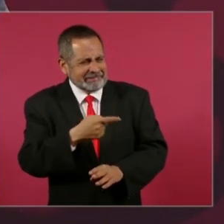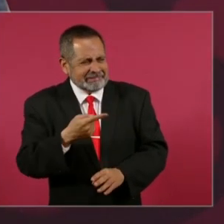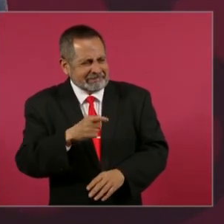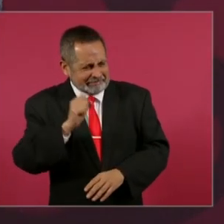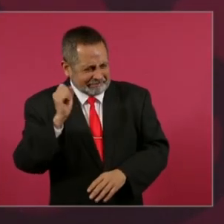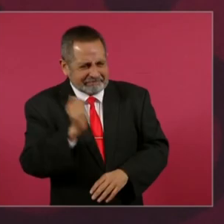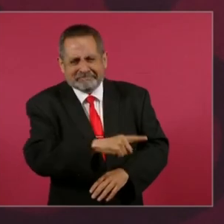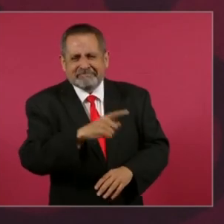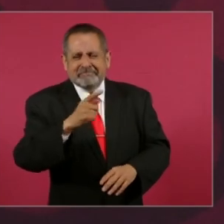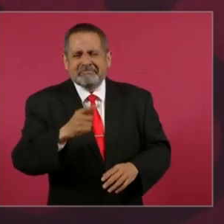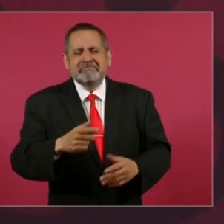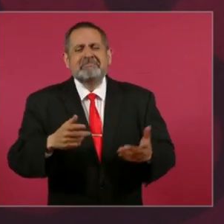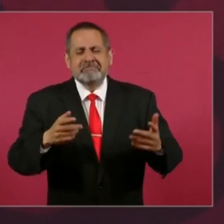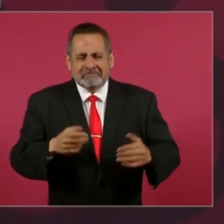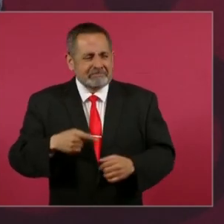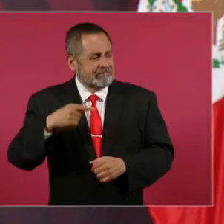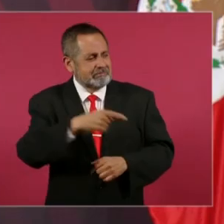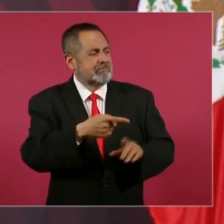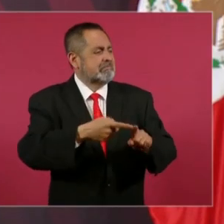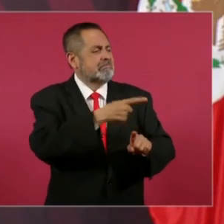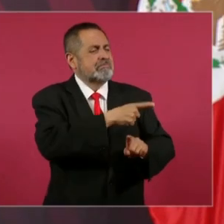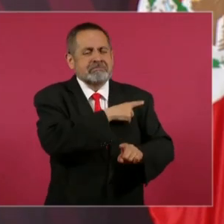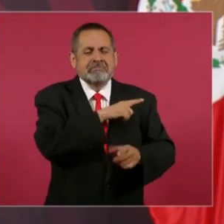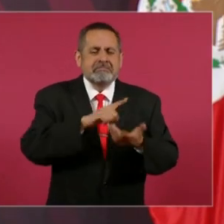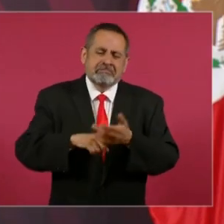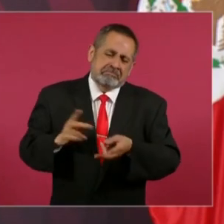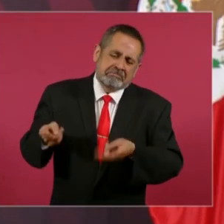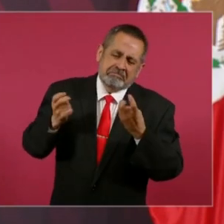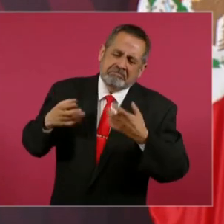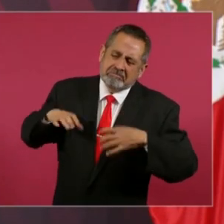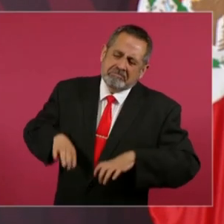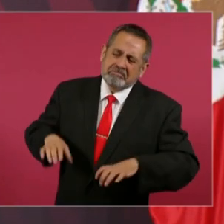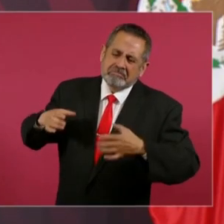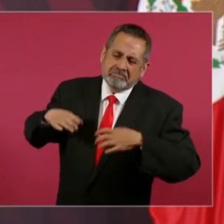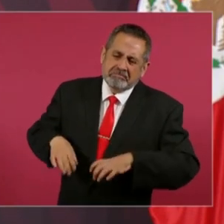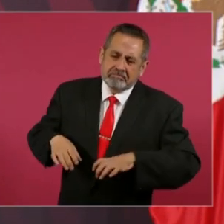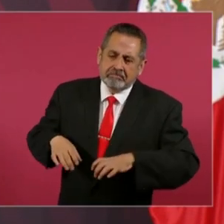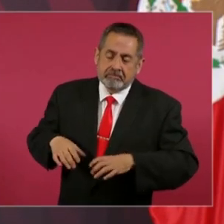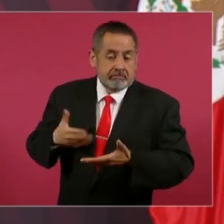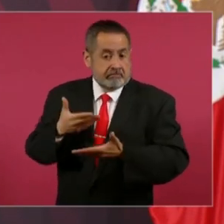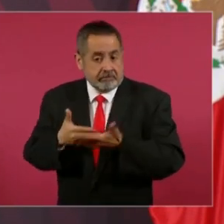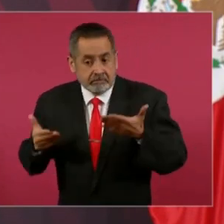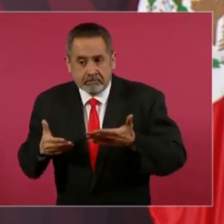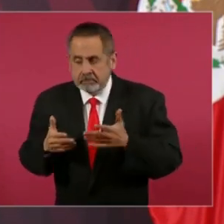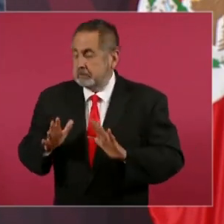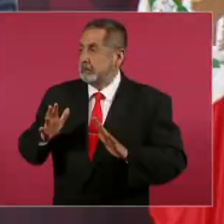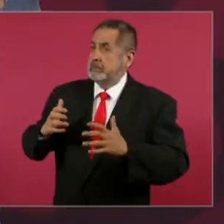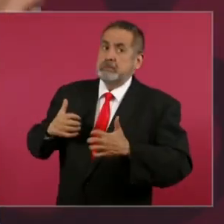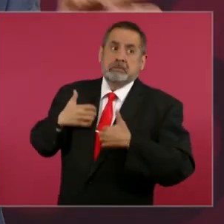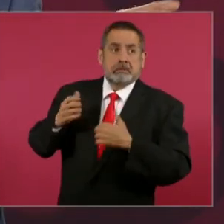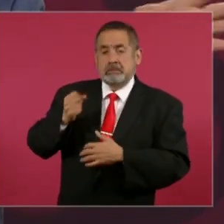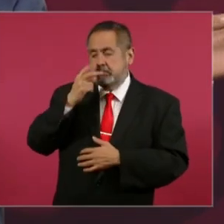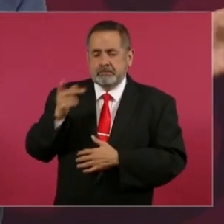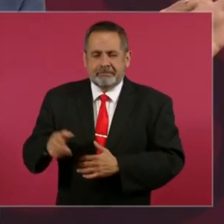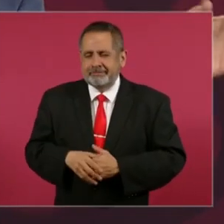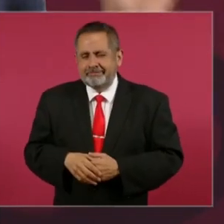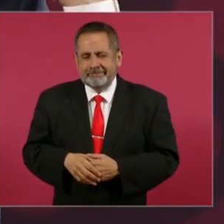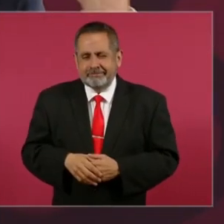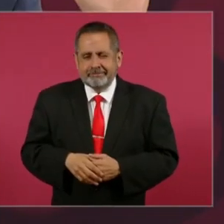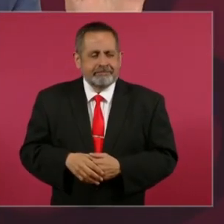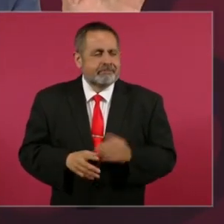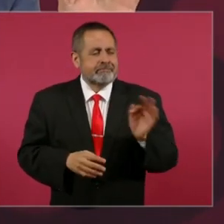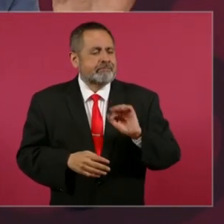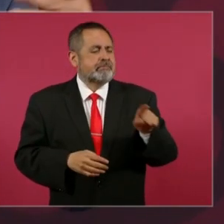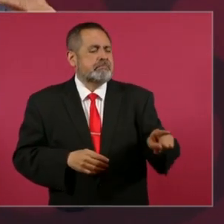cuando se dedicaban a robar, a saquear, porque ese señor, pues a lo mejor le daban algo, ¿no?,